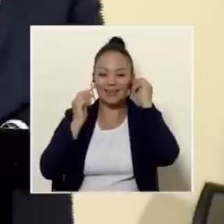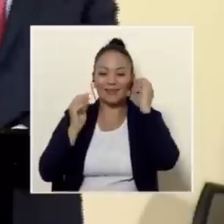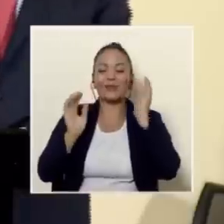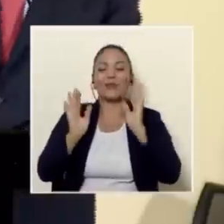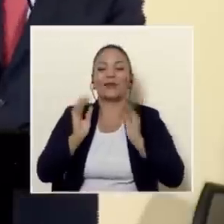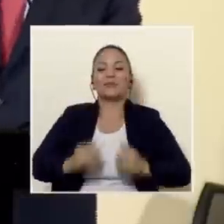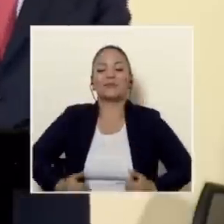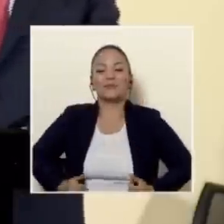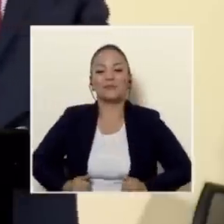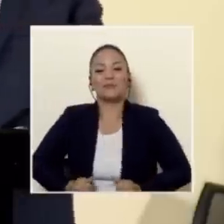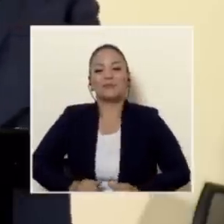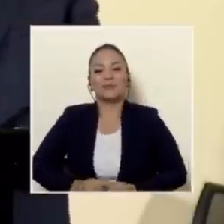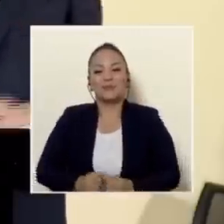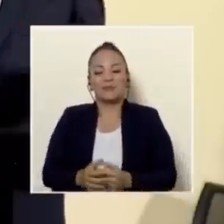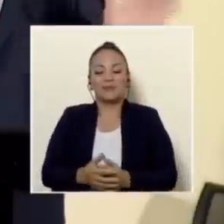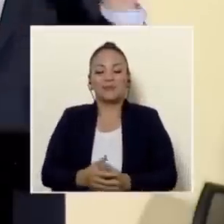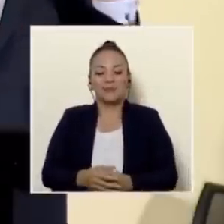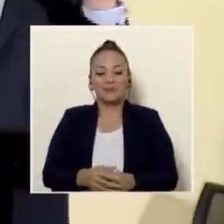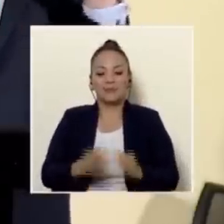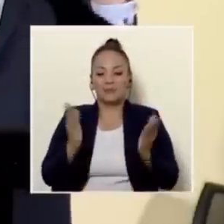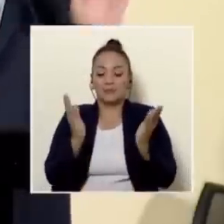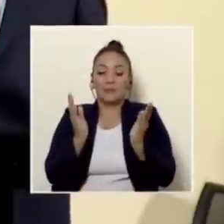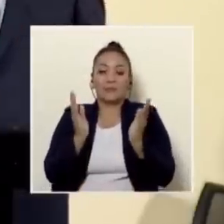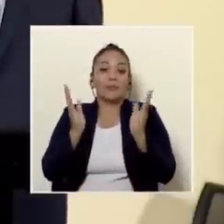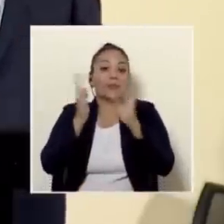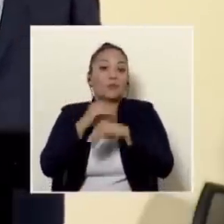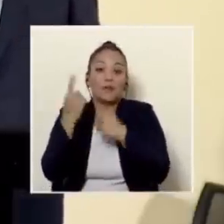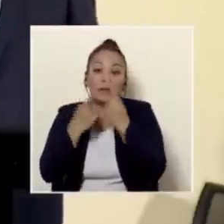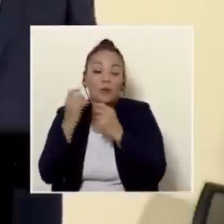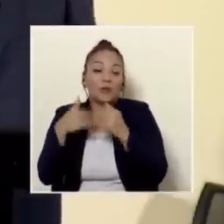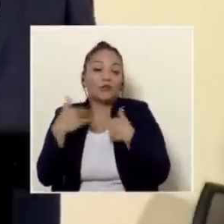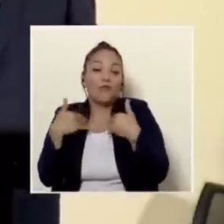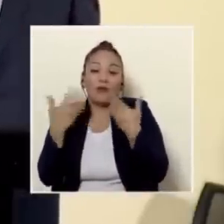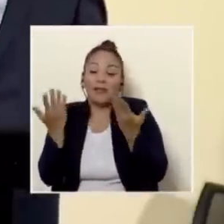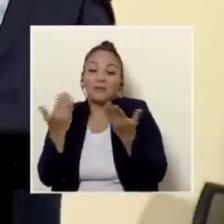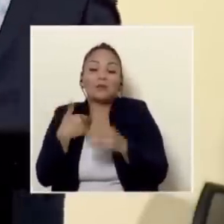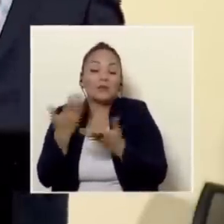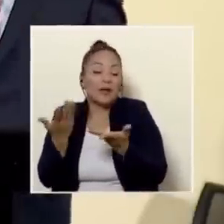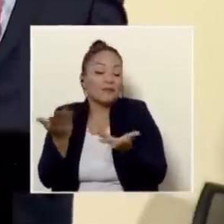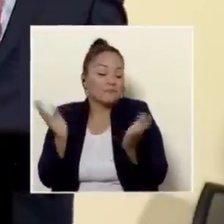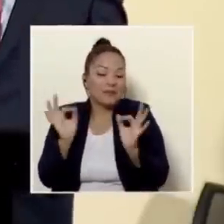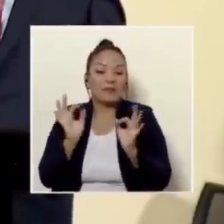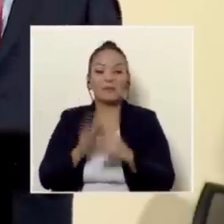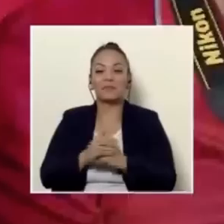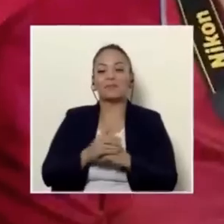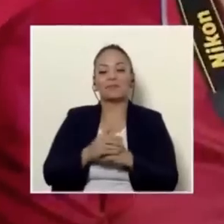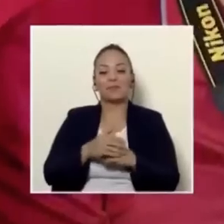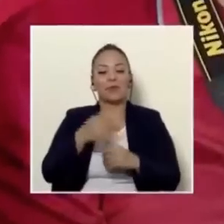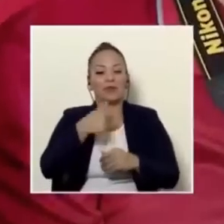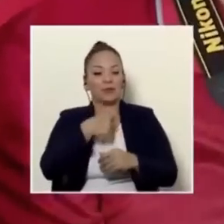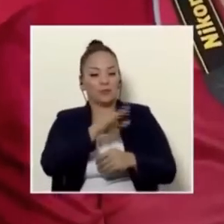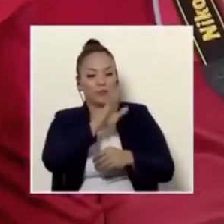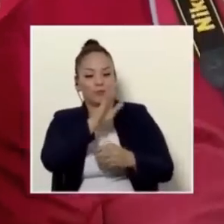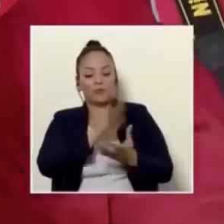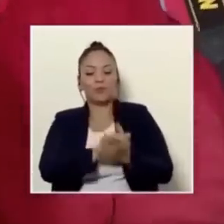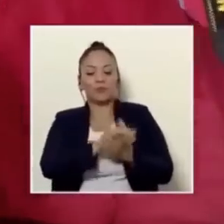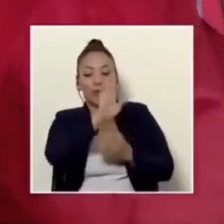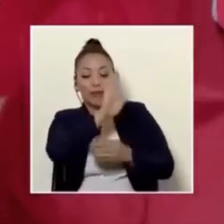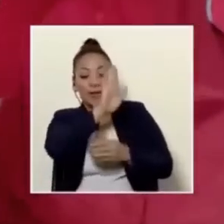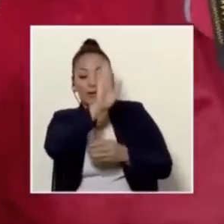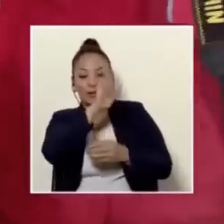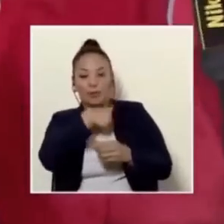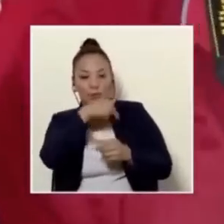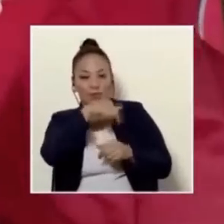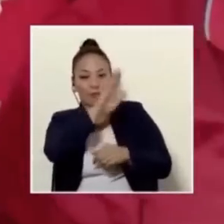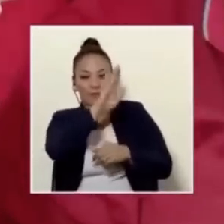Bueno, entonces, si no hay demanda, yo feliz, pero si hay, dele. ¿Quién sigue? Su servidor,